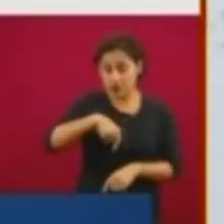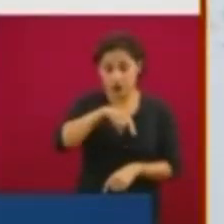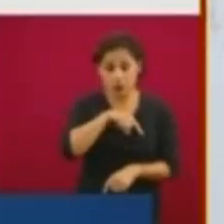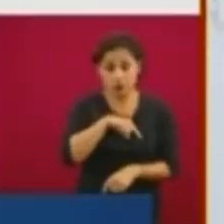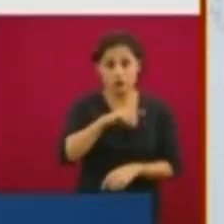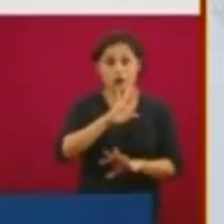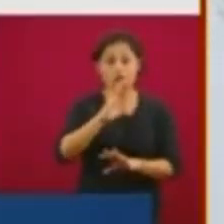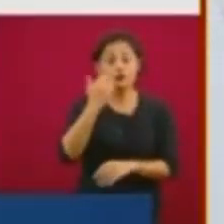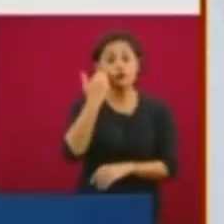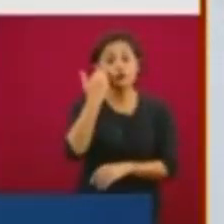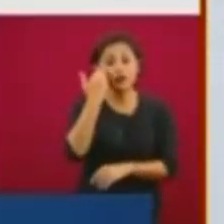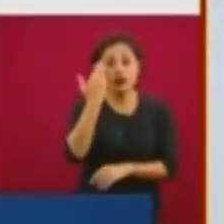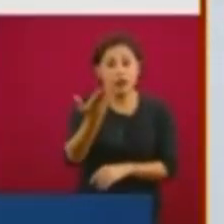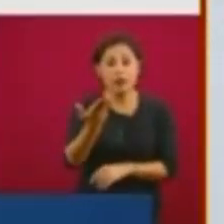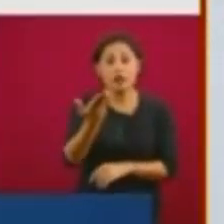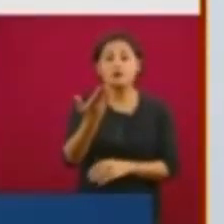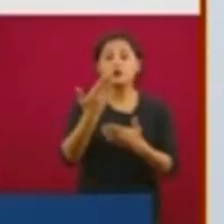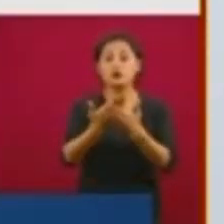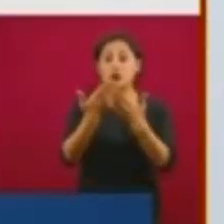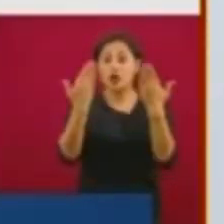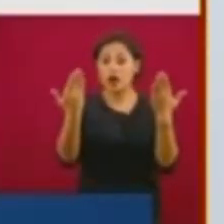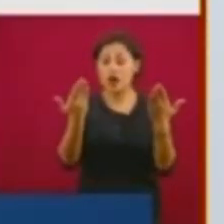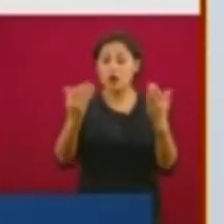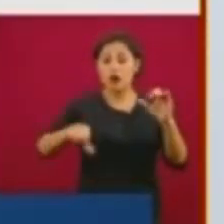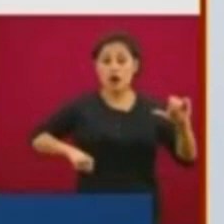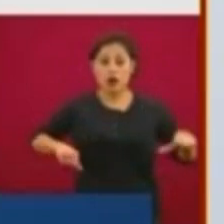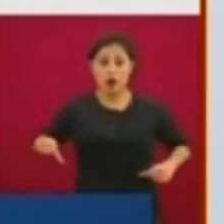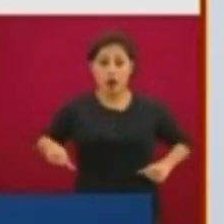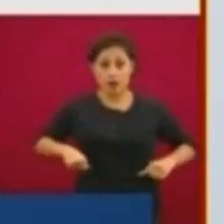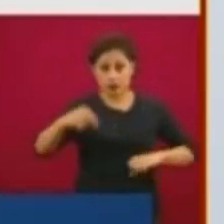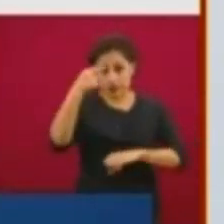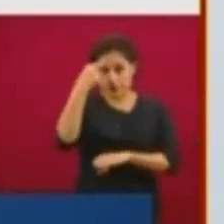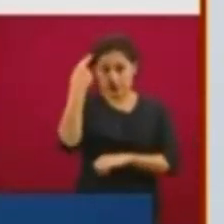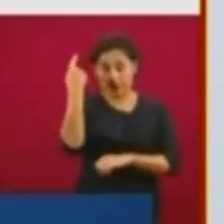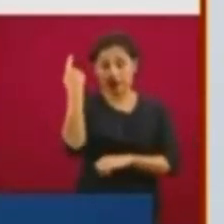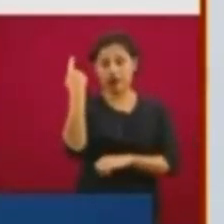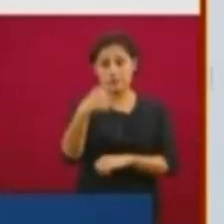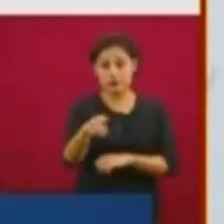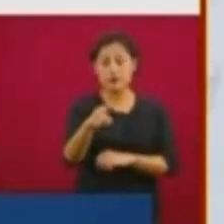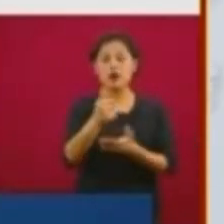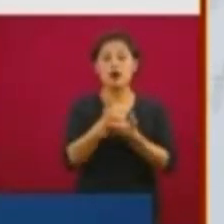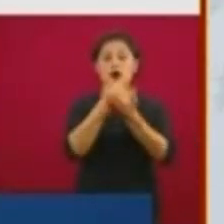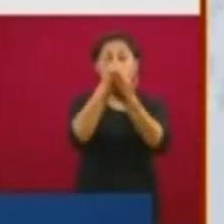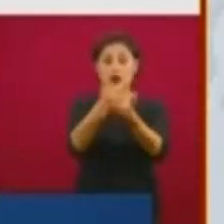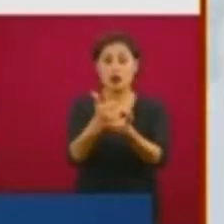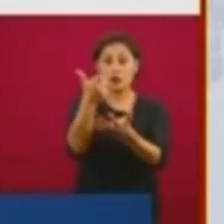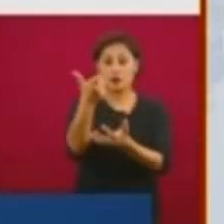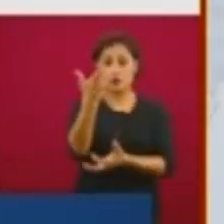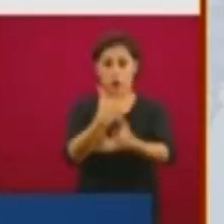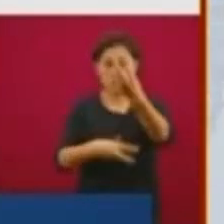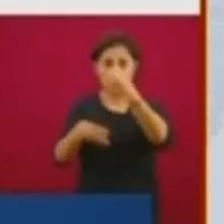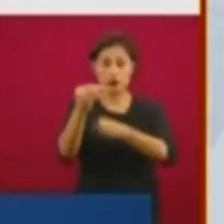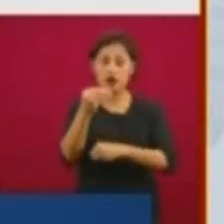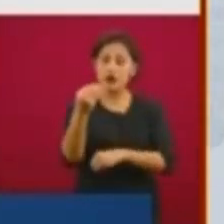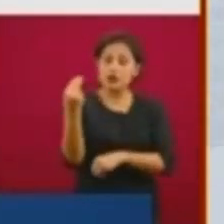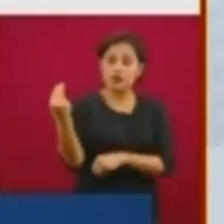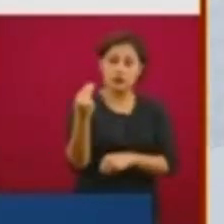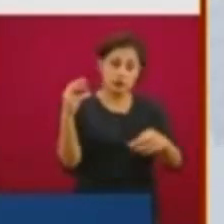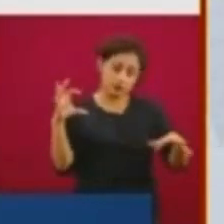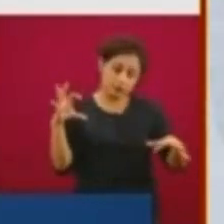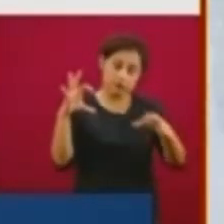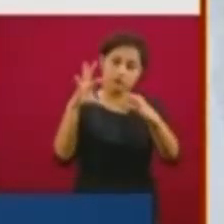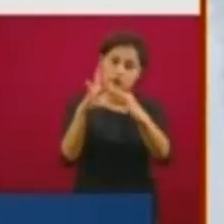Nosotros lo que hacemos, Leonardo, es trabajar con las comunidades. Trabajamos con los gobiernos, sobre todo municipales, que digamos que tienen la sensibilidad más a flor de piel de